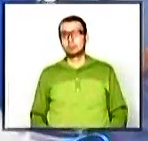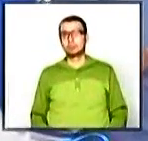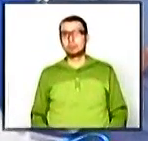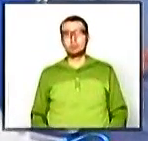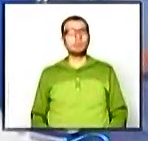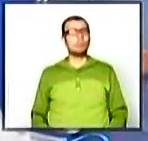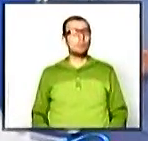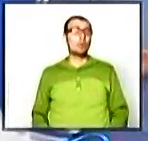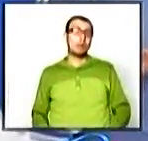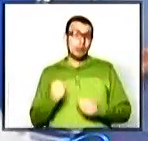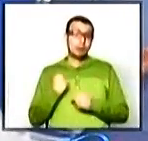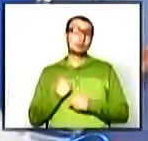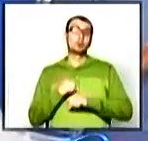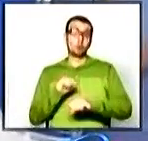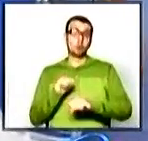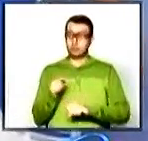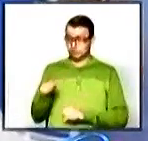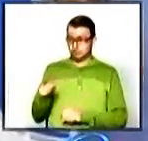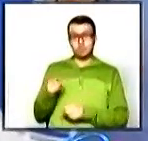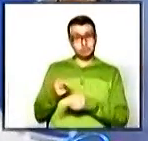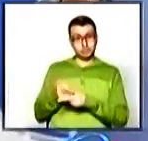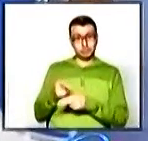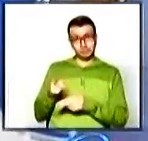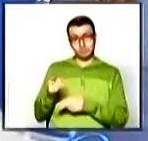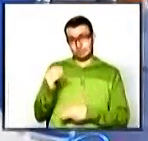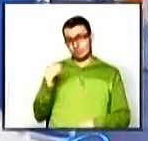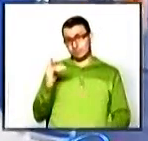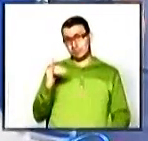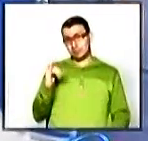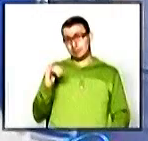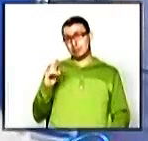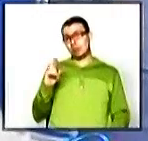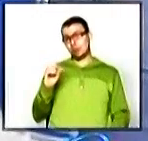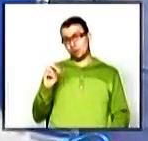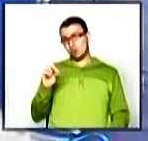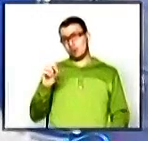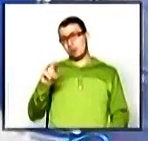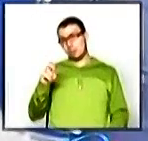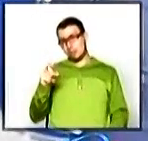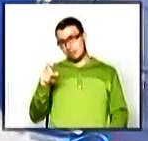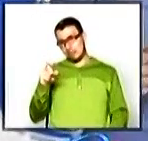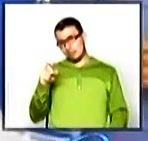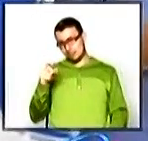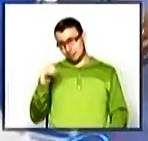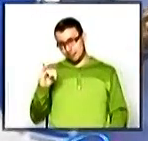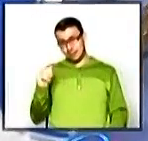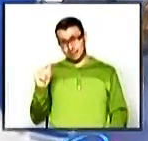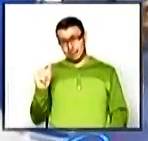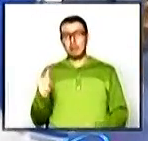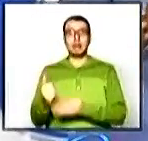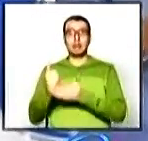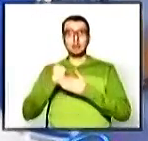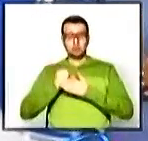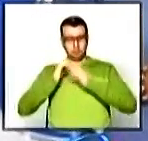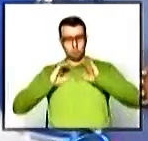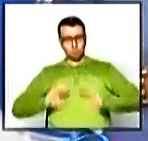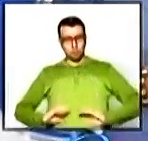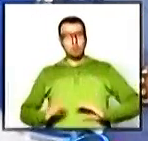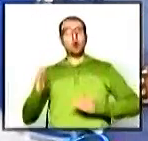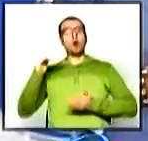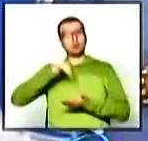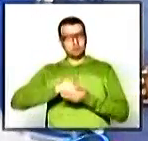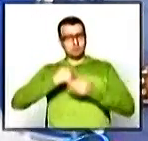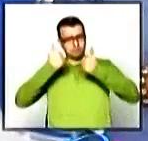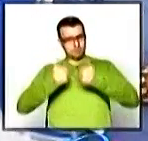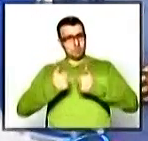la quiropraxia es de llevar más o menos a la parte anatómica del cuerpo, a corregir esos desplazamientos